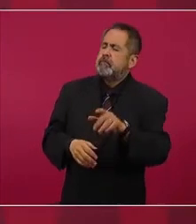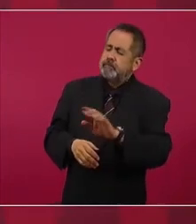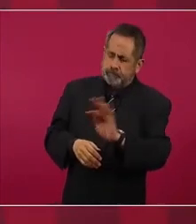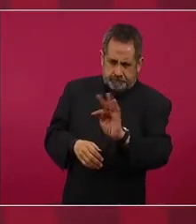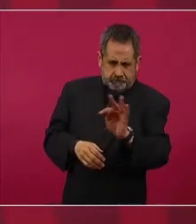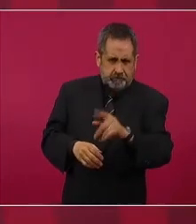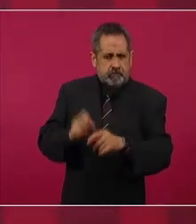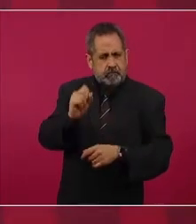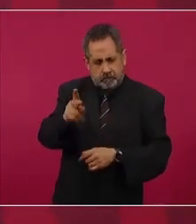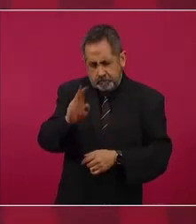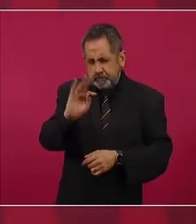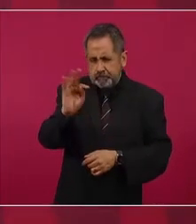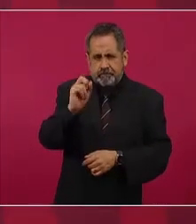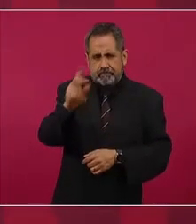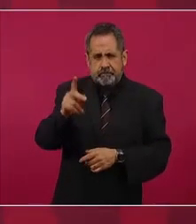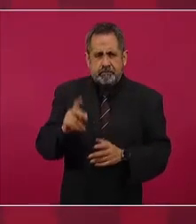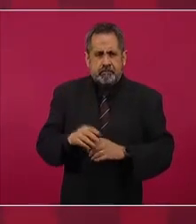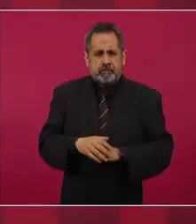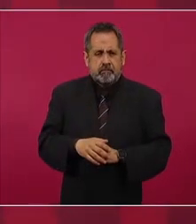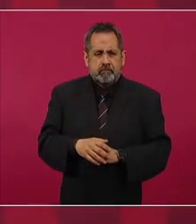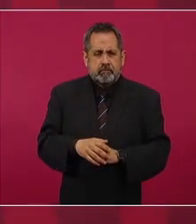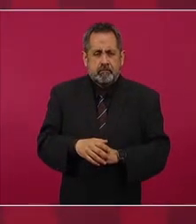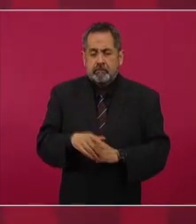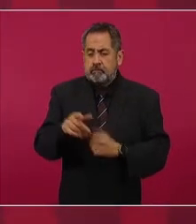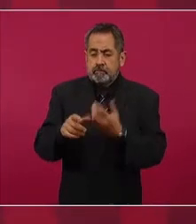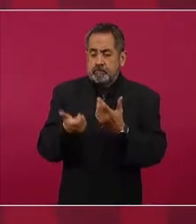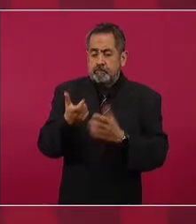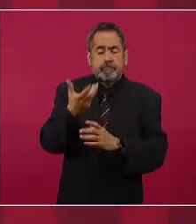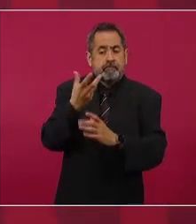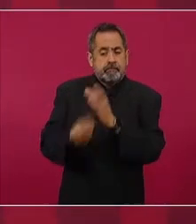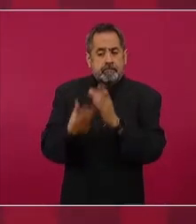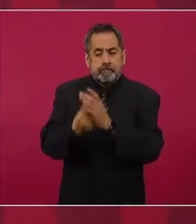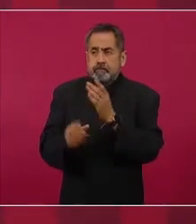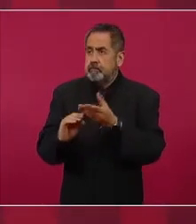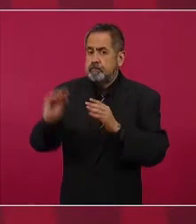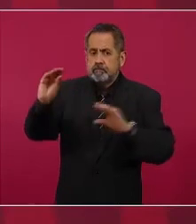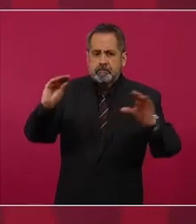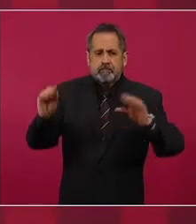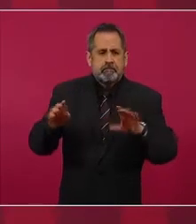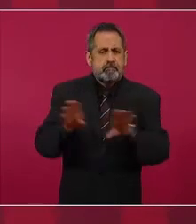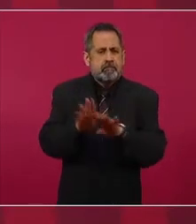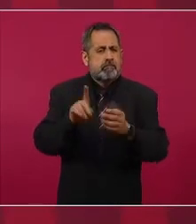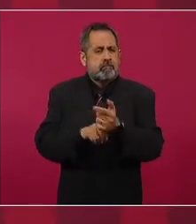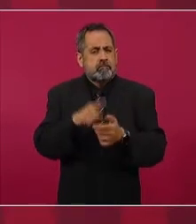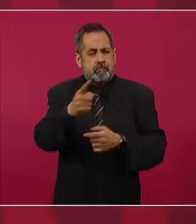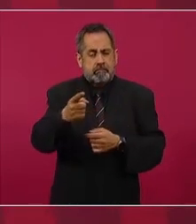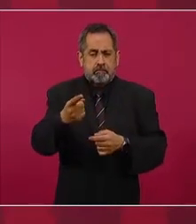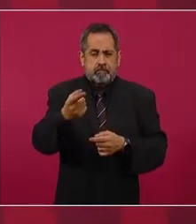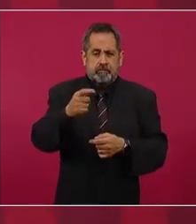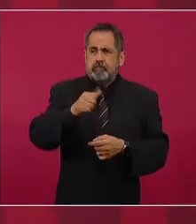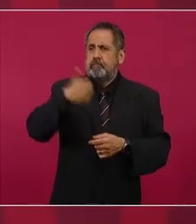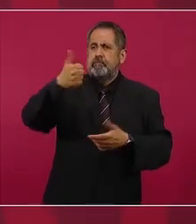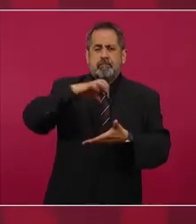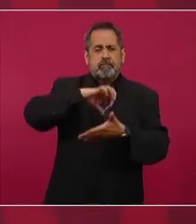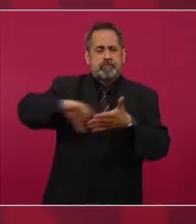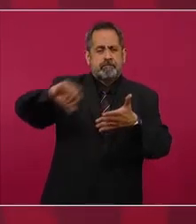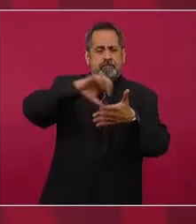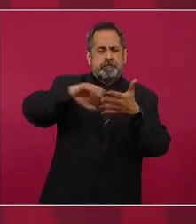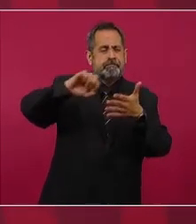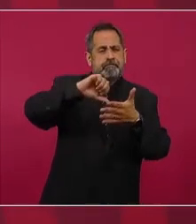una salida de capitales de este mismo señaló y un poco la red el retiro de los capitales